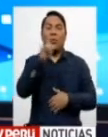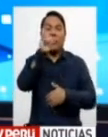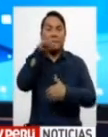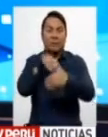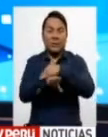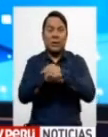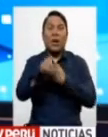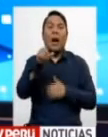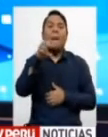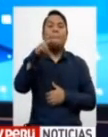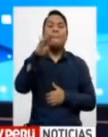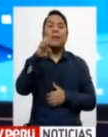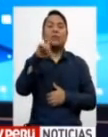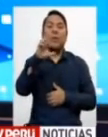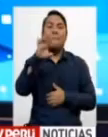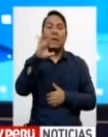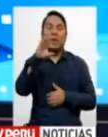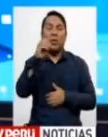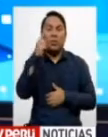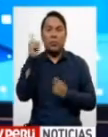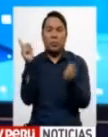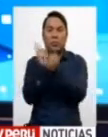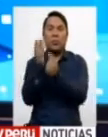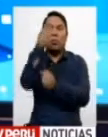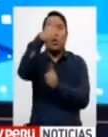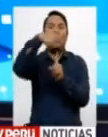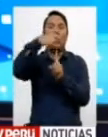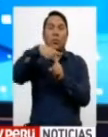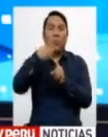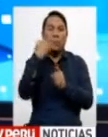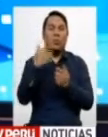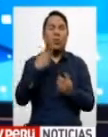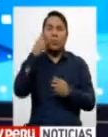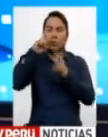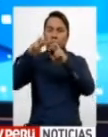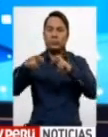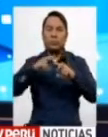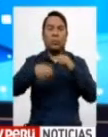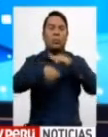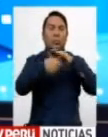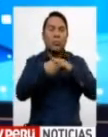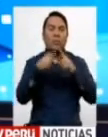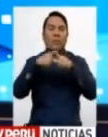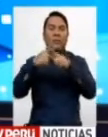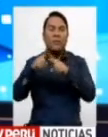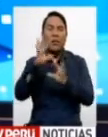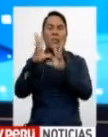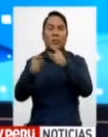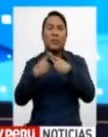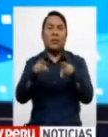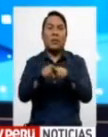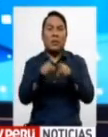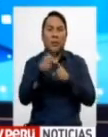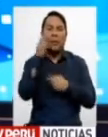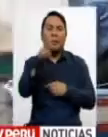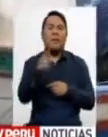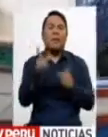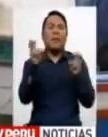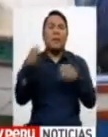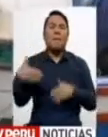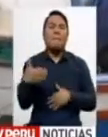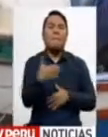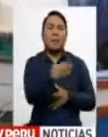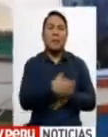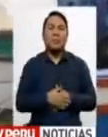y Tumbes acciones contra la delincuencia en alta mar y también contra la erradicación de la pesca de arrastre de fondo.